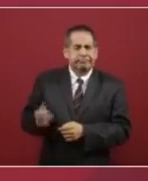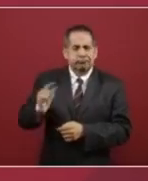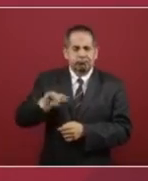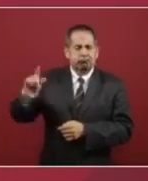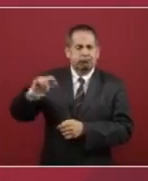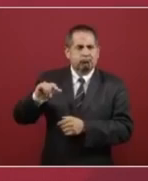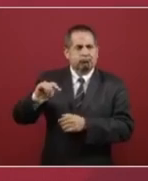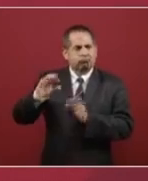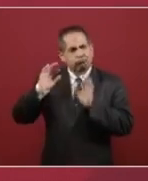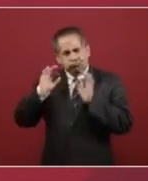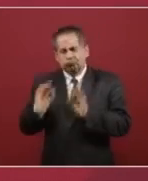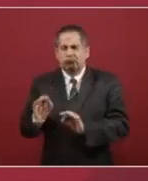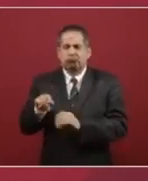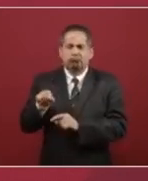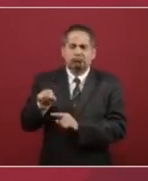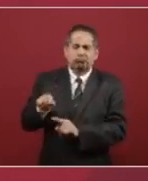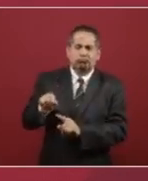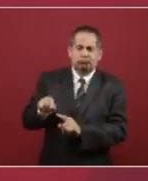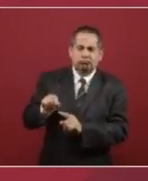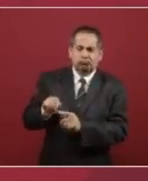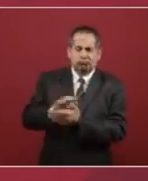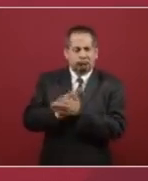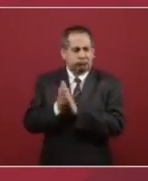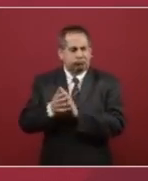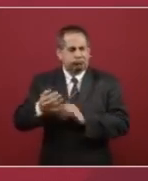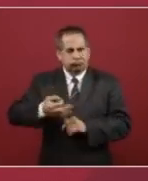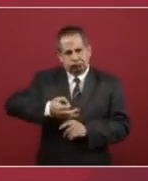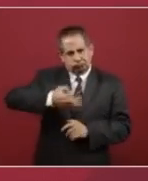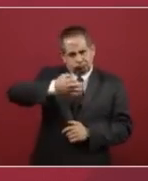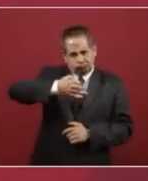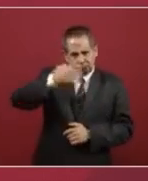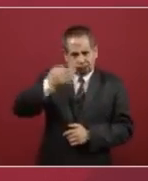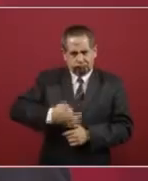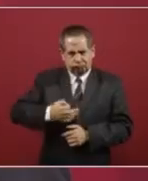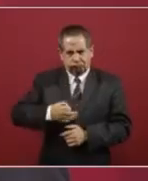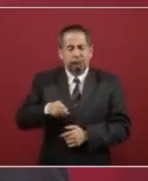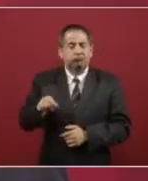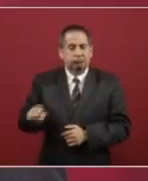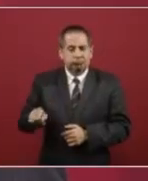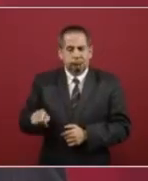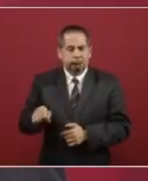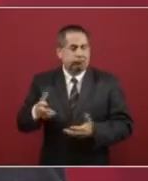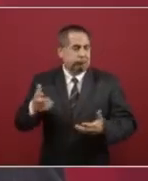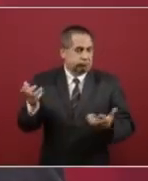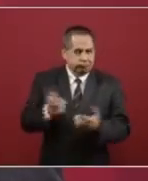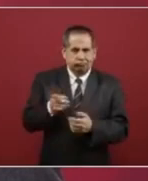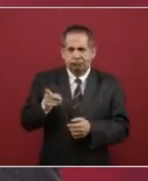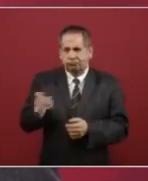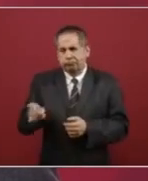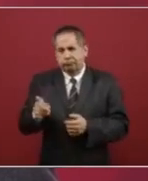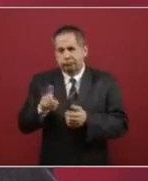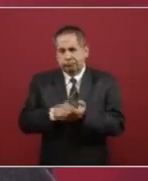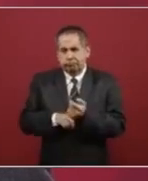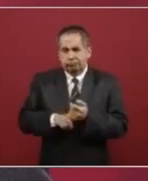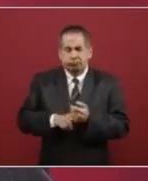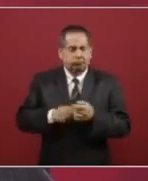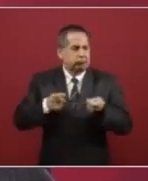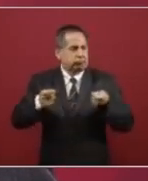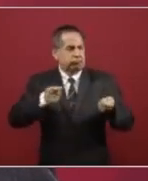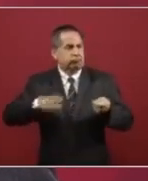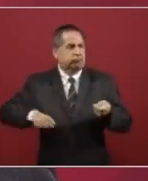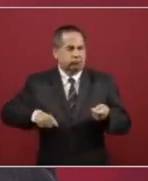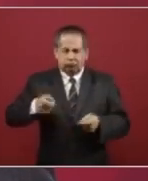encarna la dignidad en el ejercicio de la función